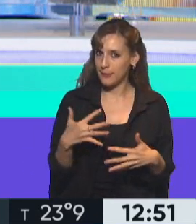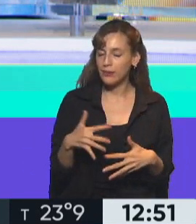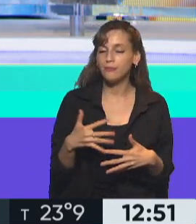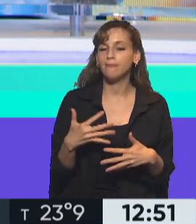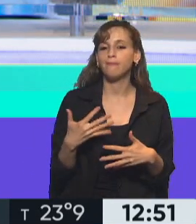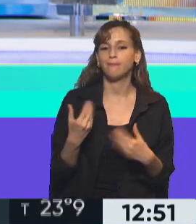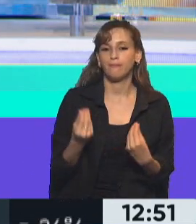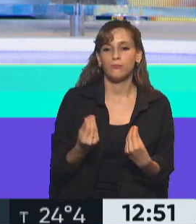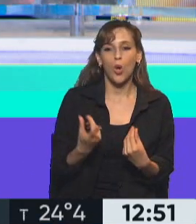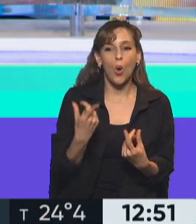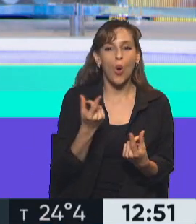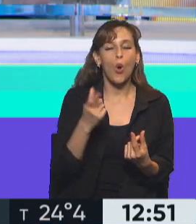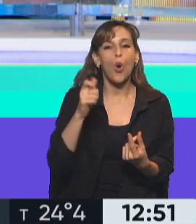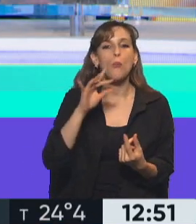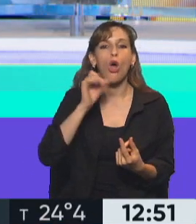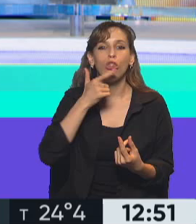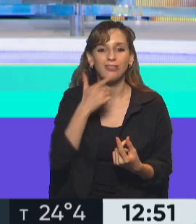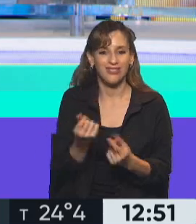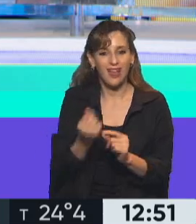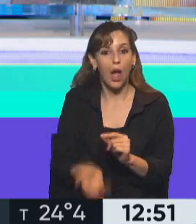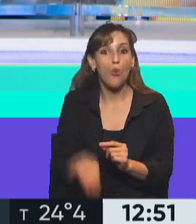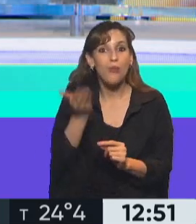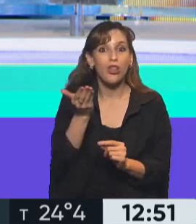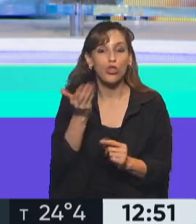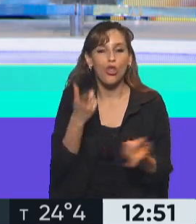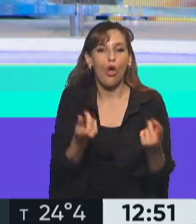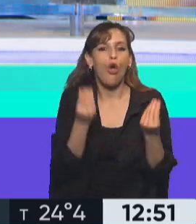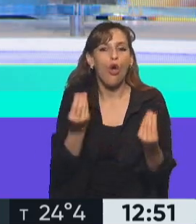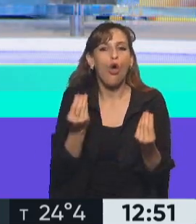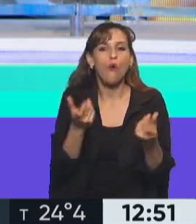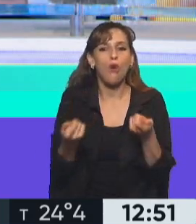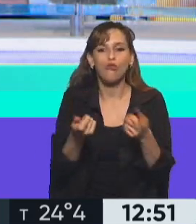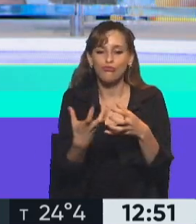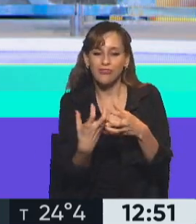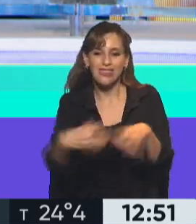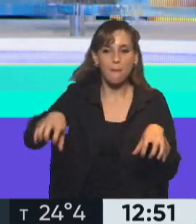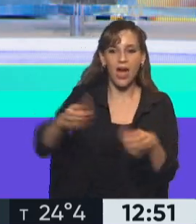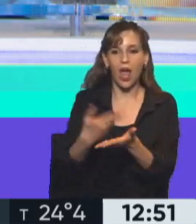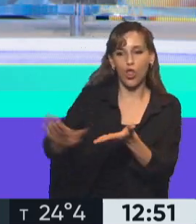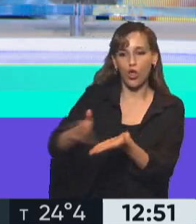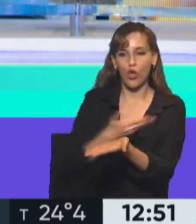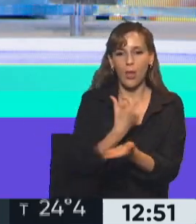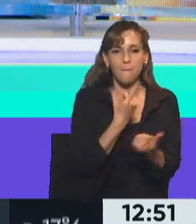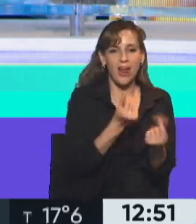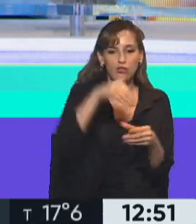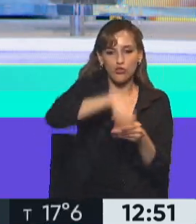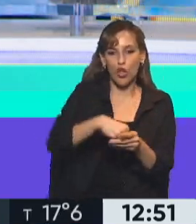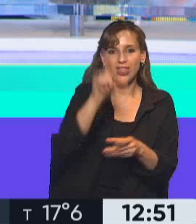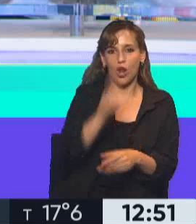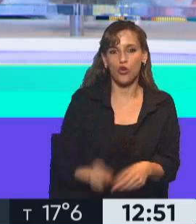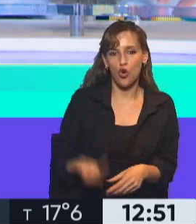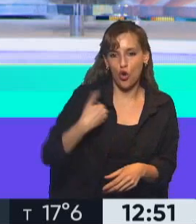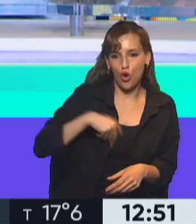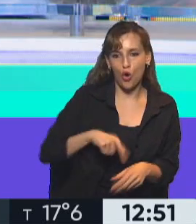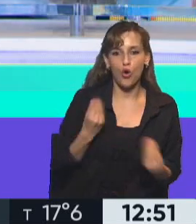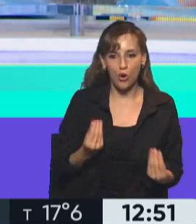aumento de los precios de los commodities no se traslade a precio interno. Digo, cómo desacoplar ese aumento. Entonces, lo que por un lado puede ser beneficioso, puede